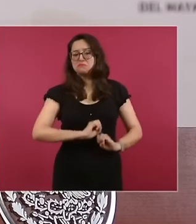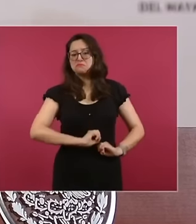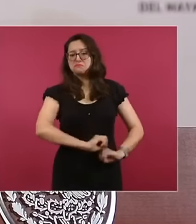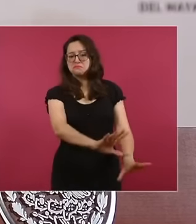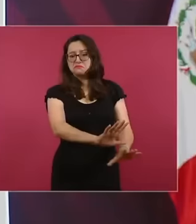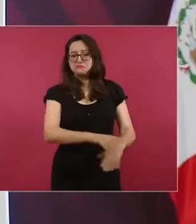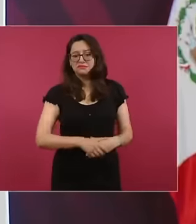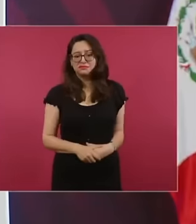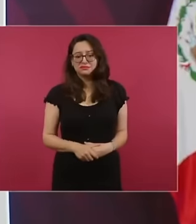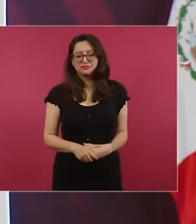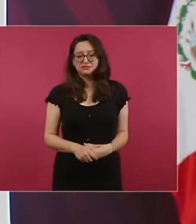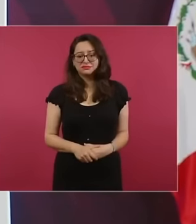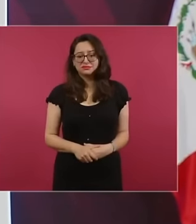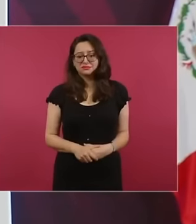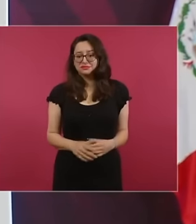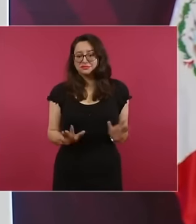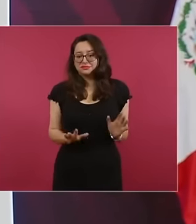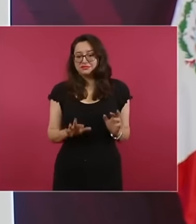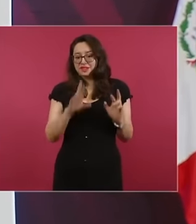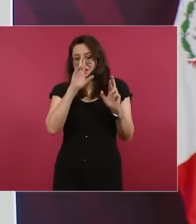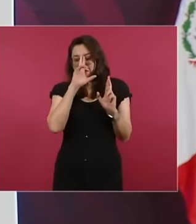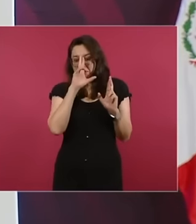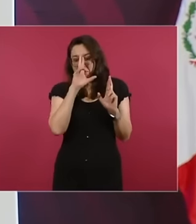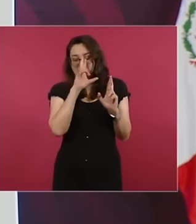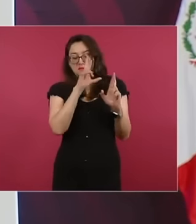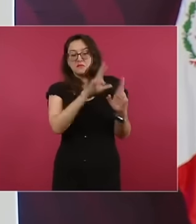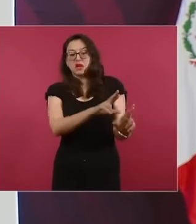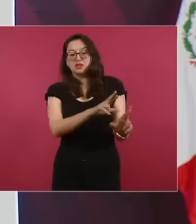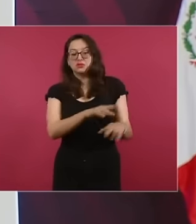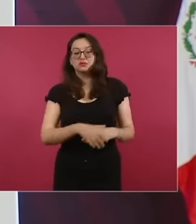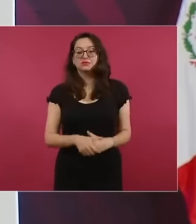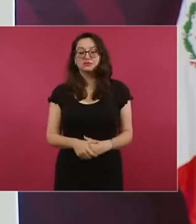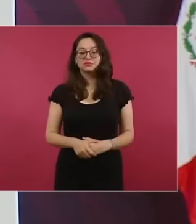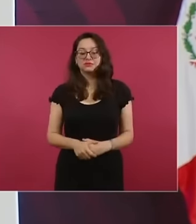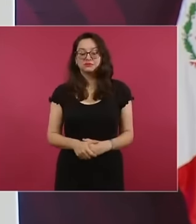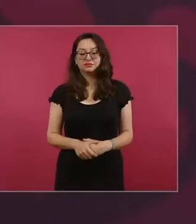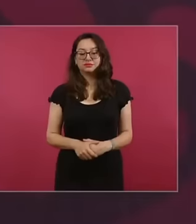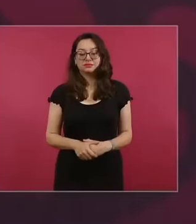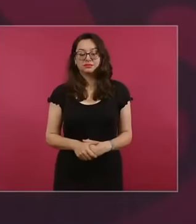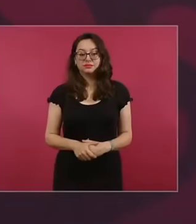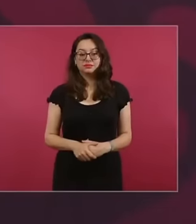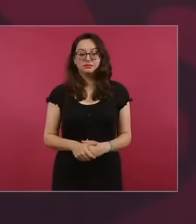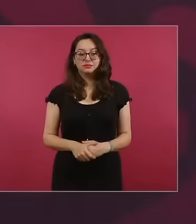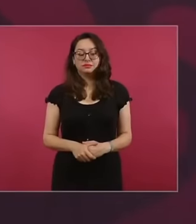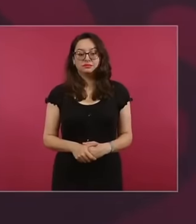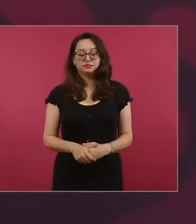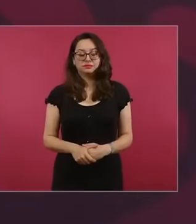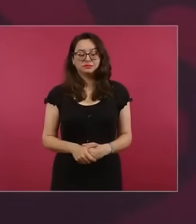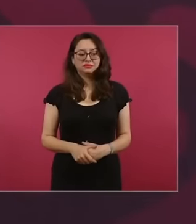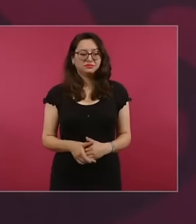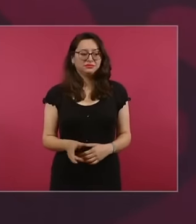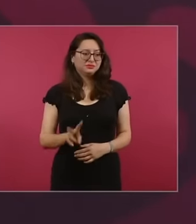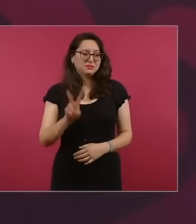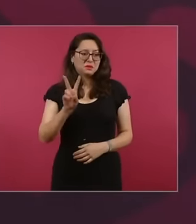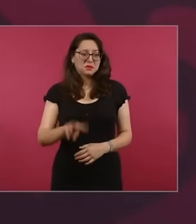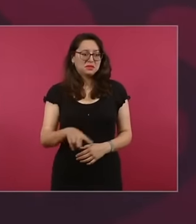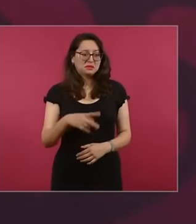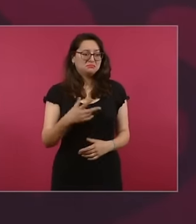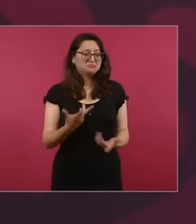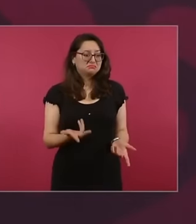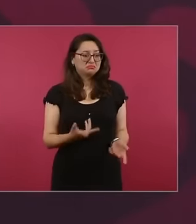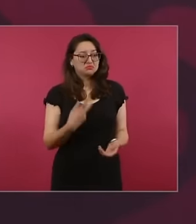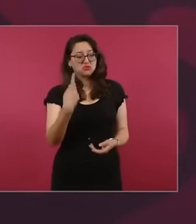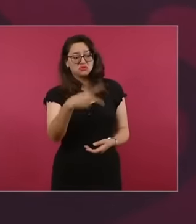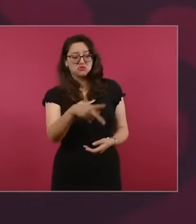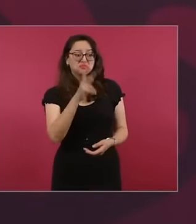que no se han cancelado los contratos, porque afortunadamente no necesitamos